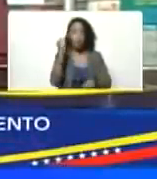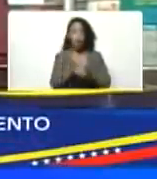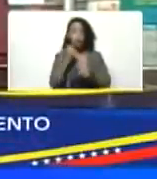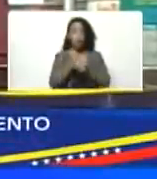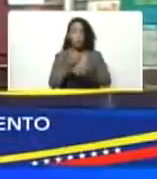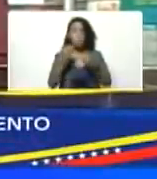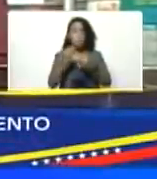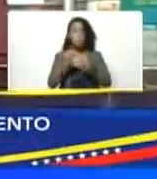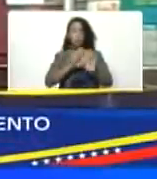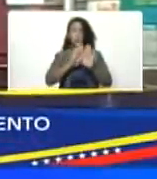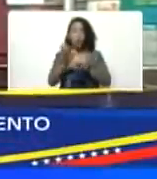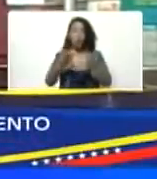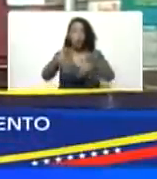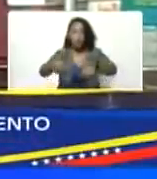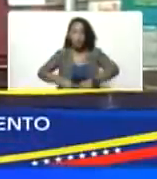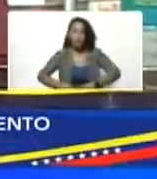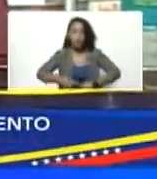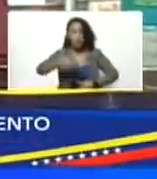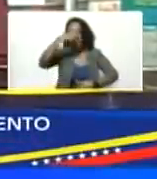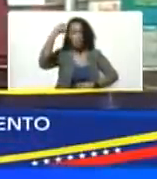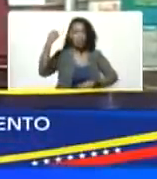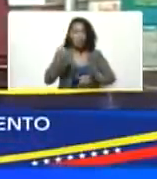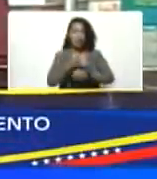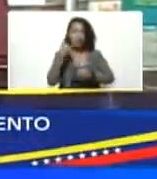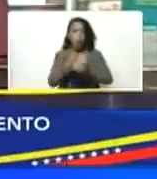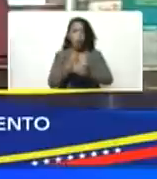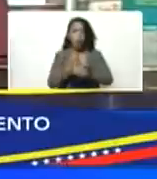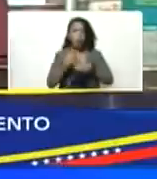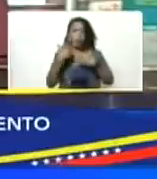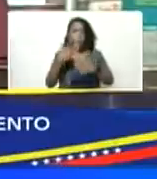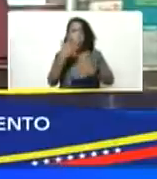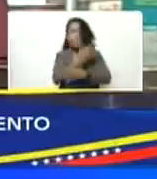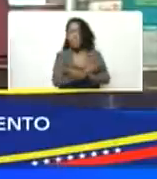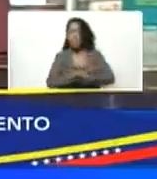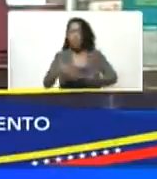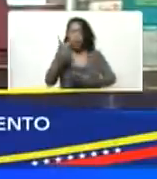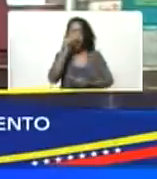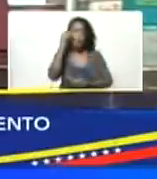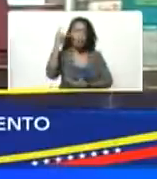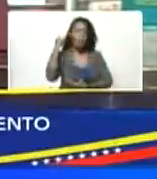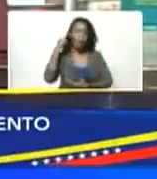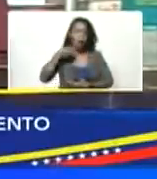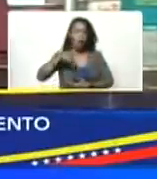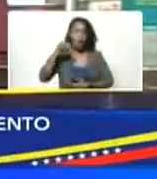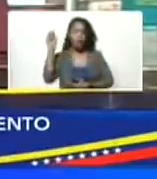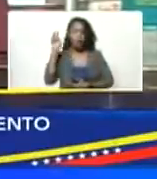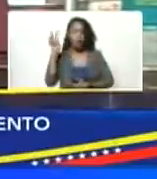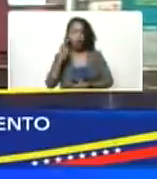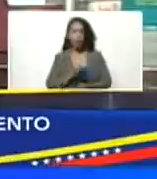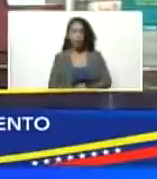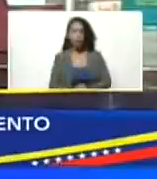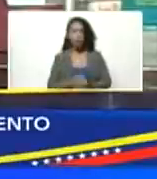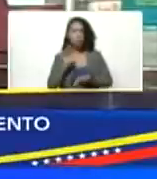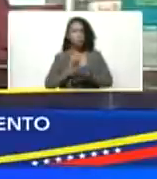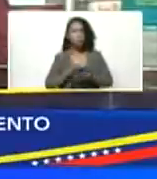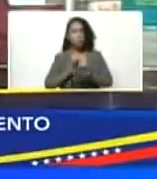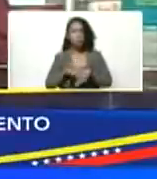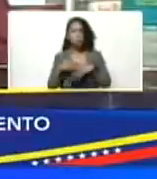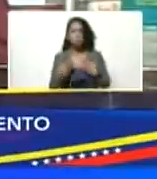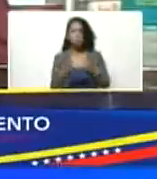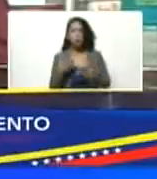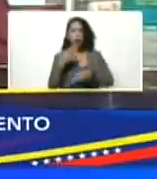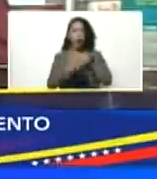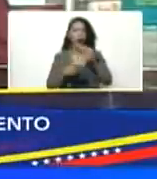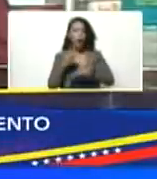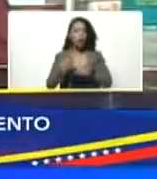para apoyar el esfuerzo, el trabajo de millones de hombres y mujeres en Venezuela por hacer